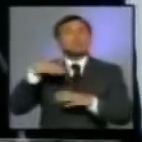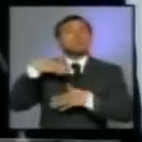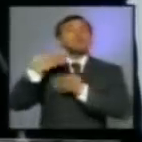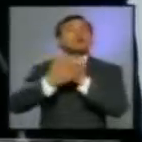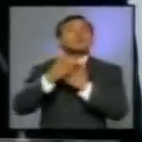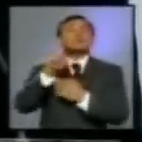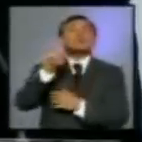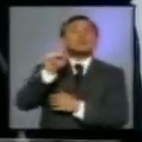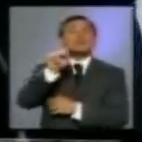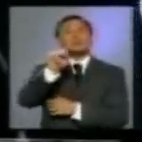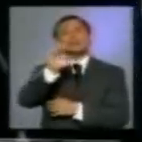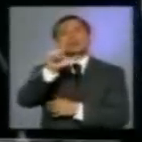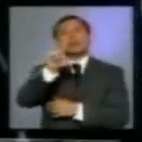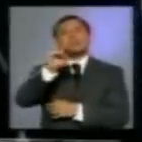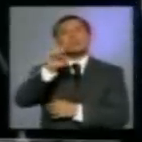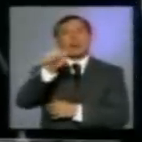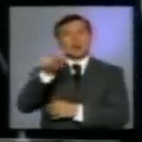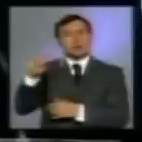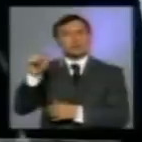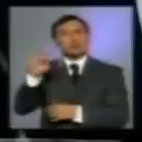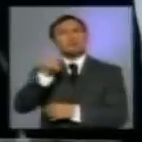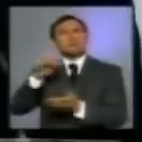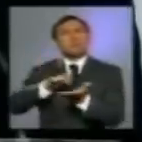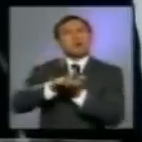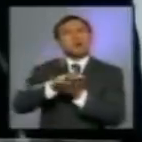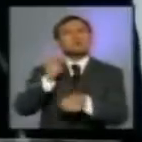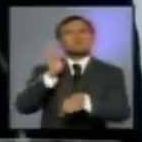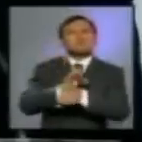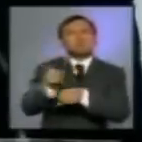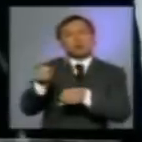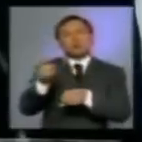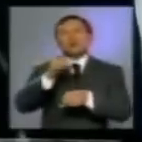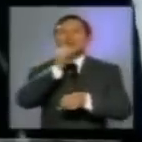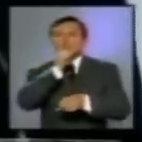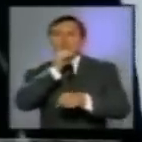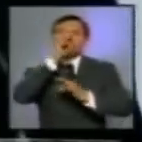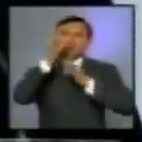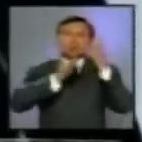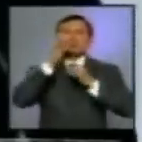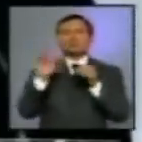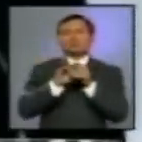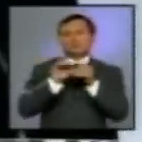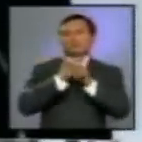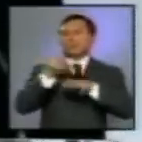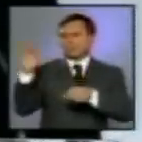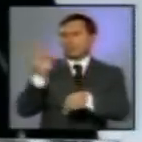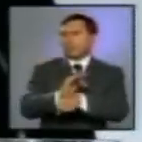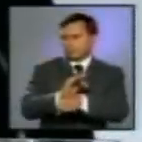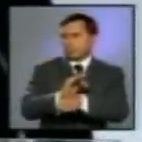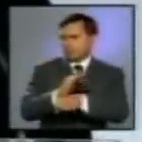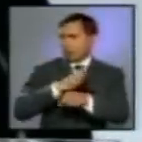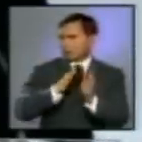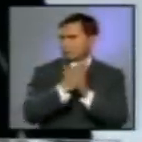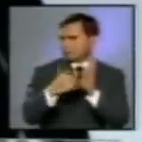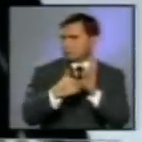en publicidad. Existe esta información. Acerca de lo que dice de Bejarano,